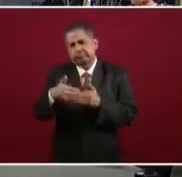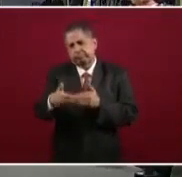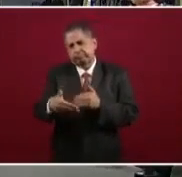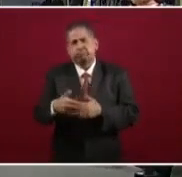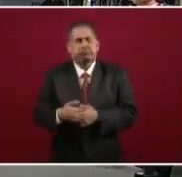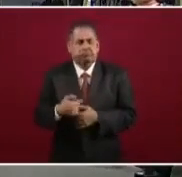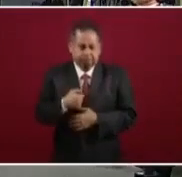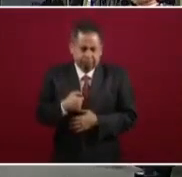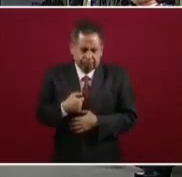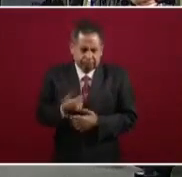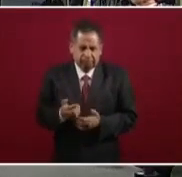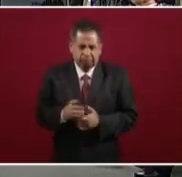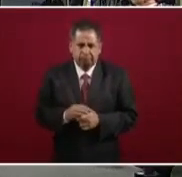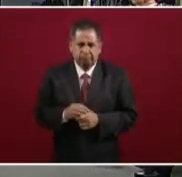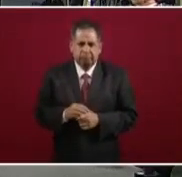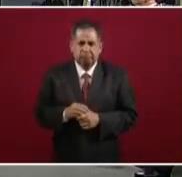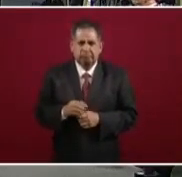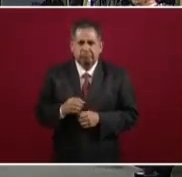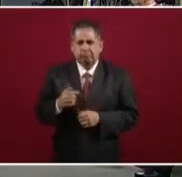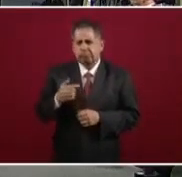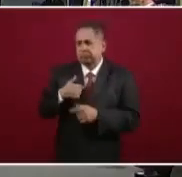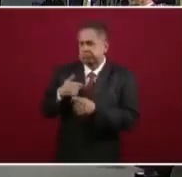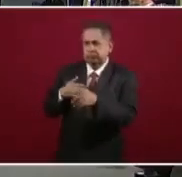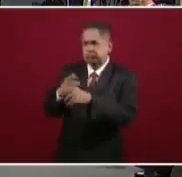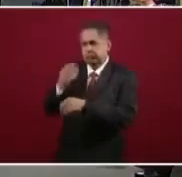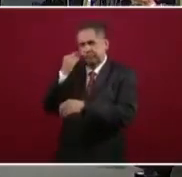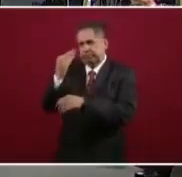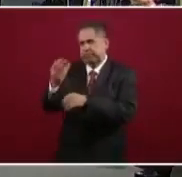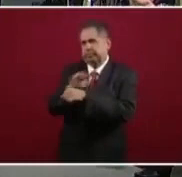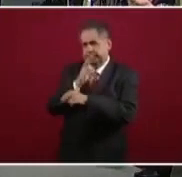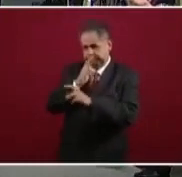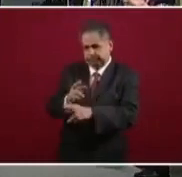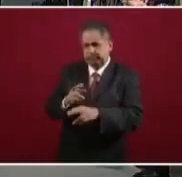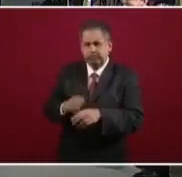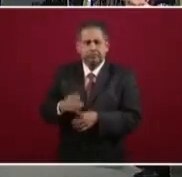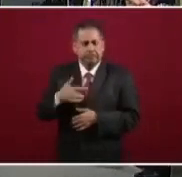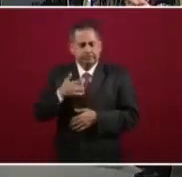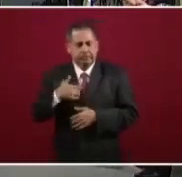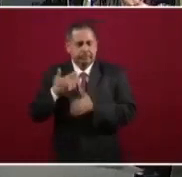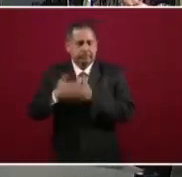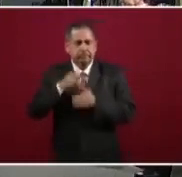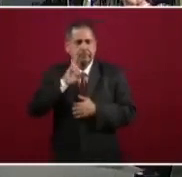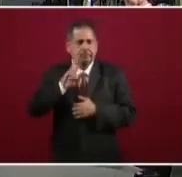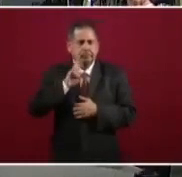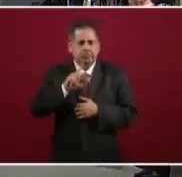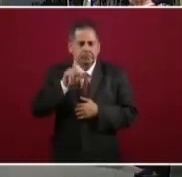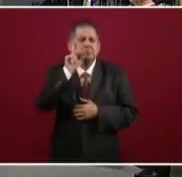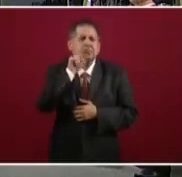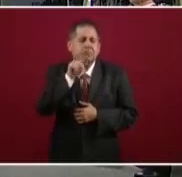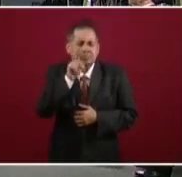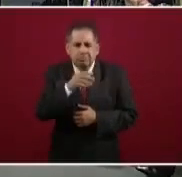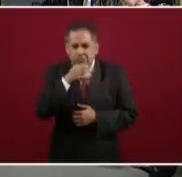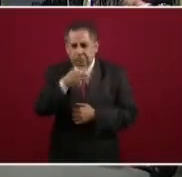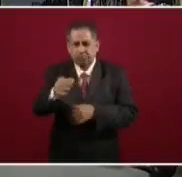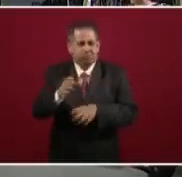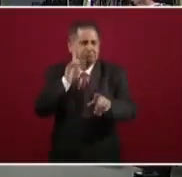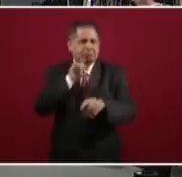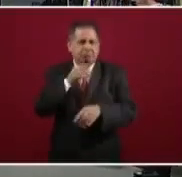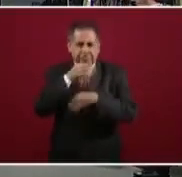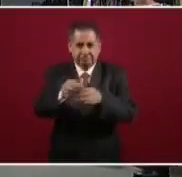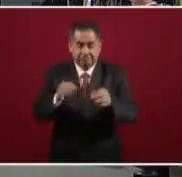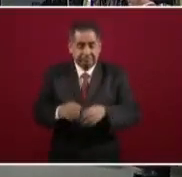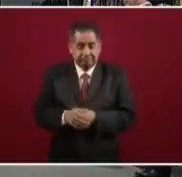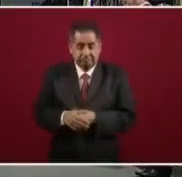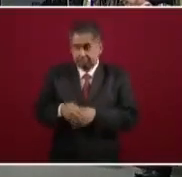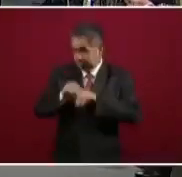yo no sería porque tiene 200 si éste lo más pronto posible mañana y luego hacer